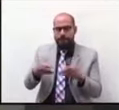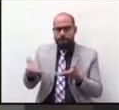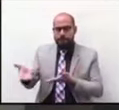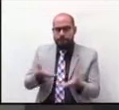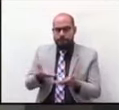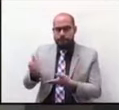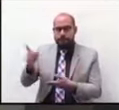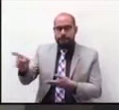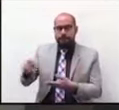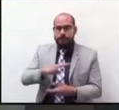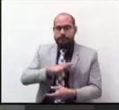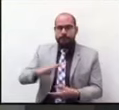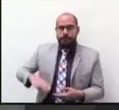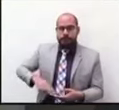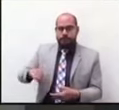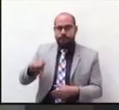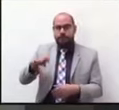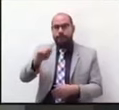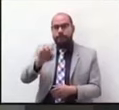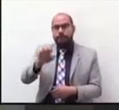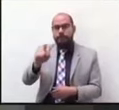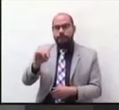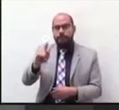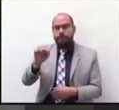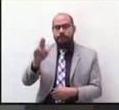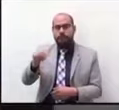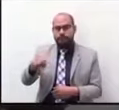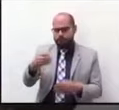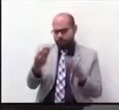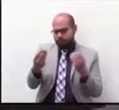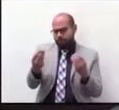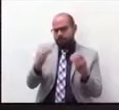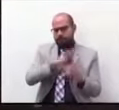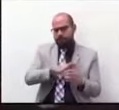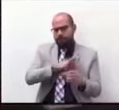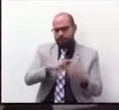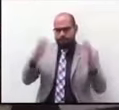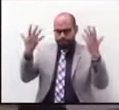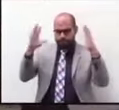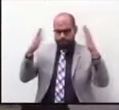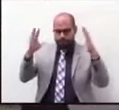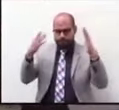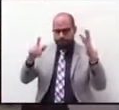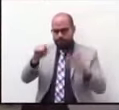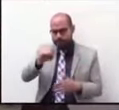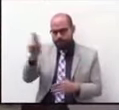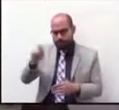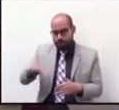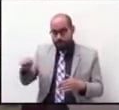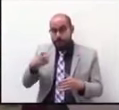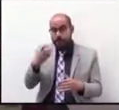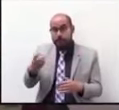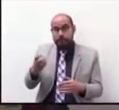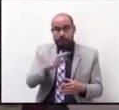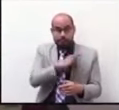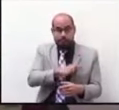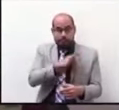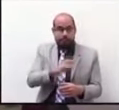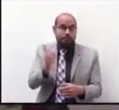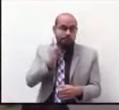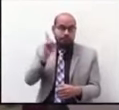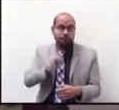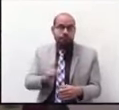de teutlán Muchas felicidades diputada es una muestra de